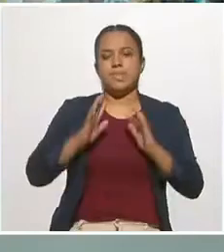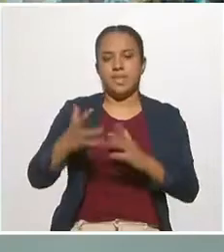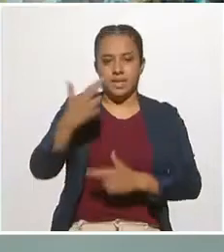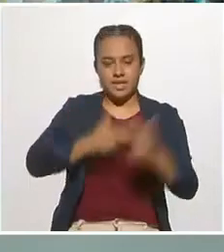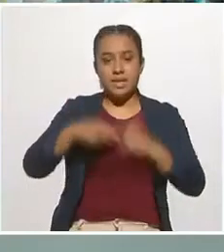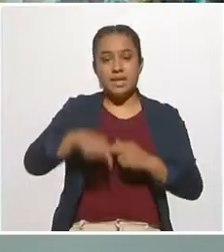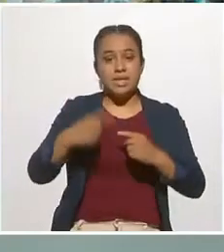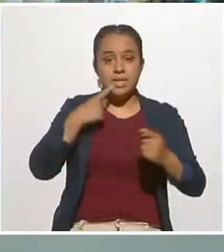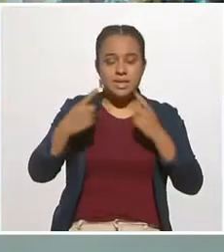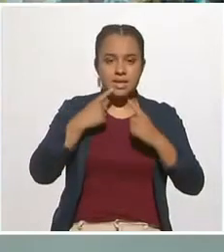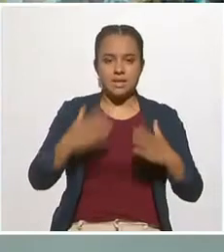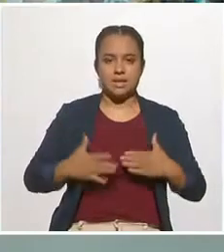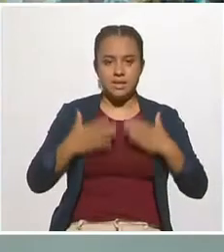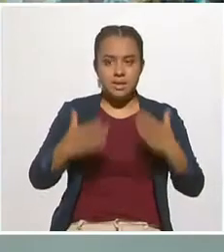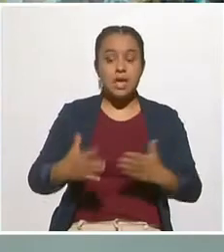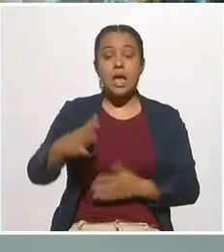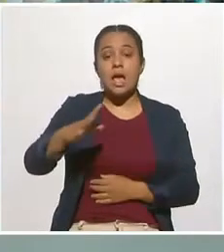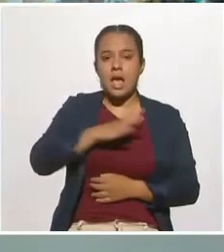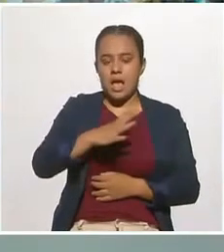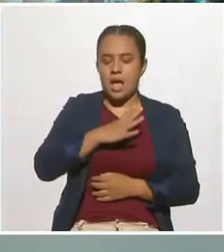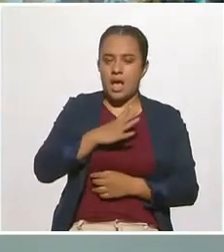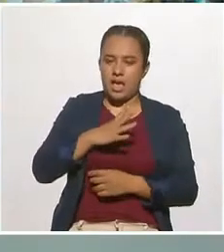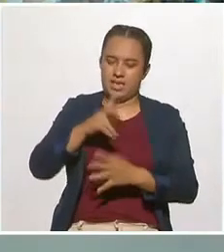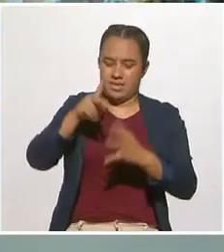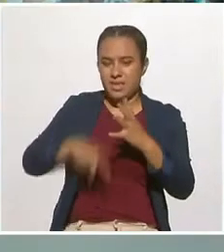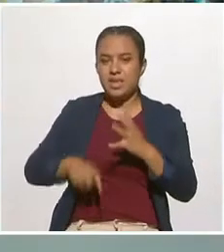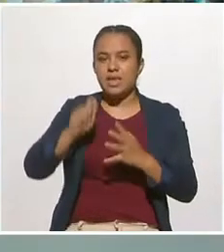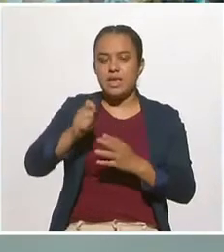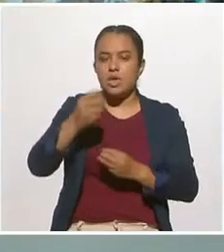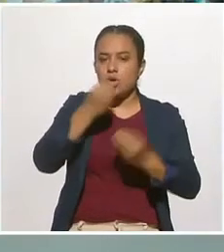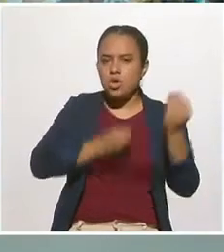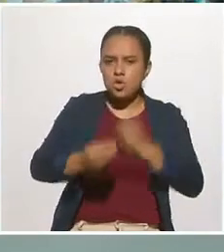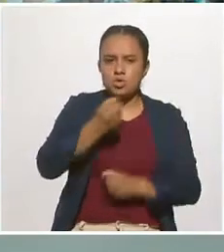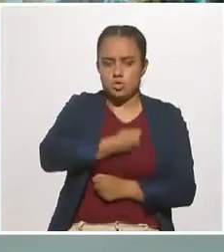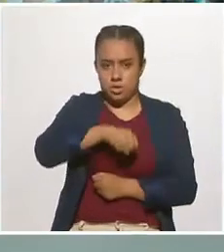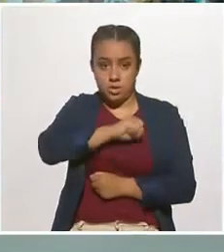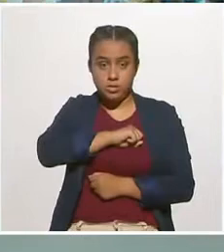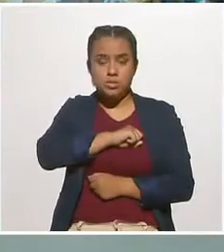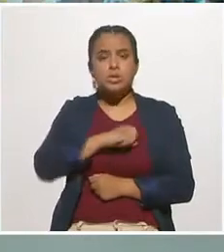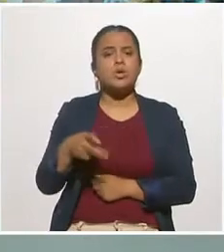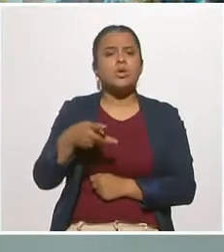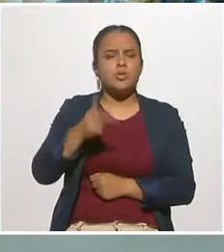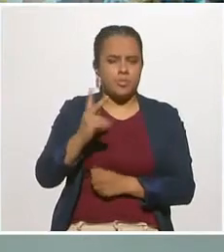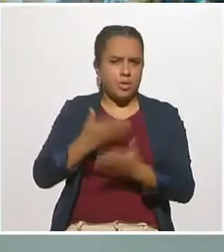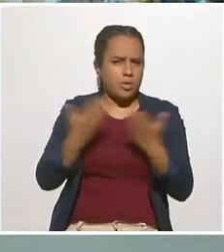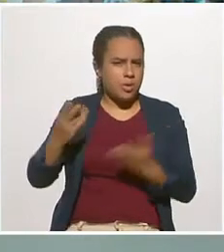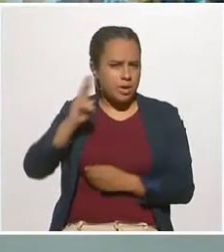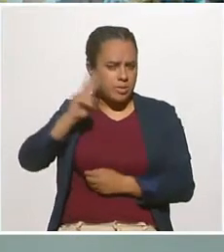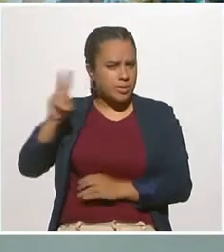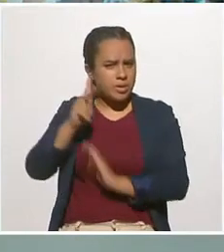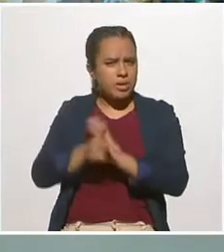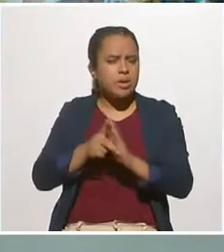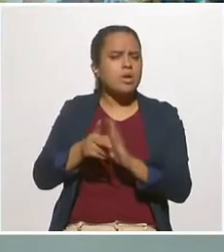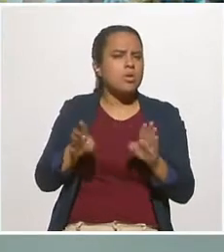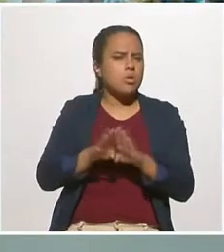Y tenemos nuestra sección de nutrición. Pero ¿qué les parece si vamos a ver la siguiente cápsula sobre las personas que viven con